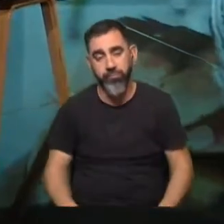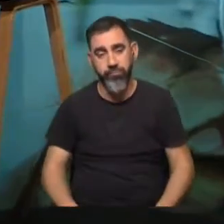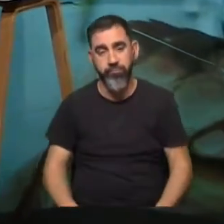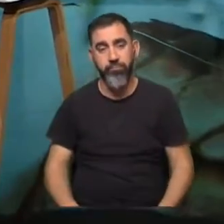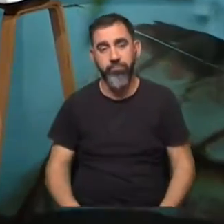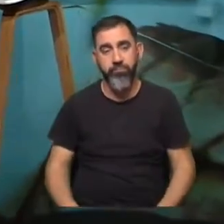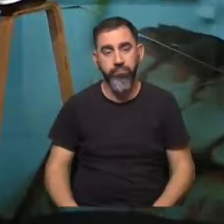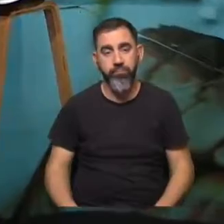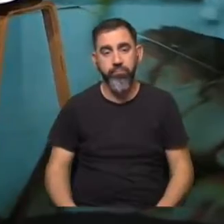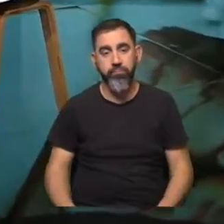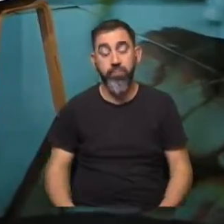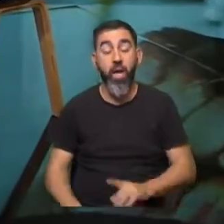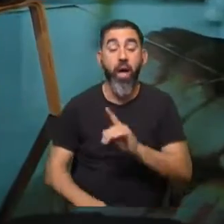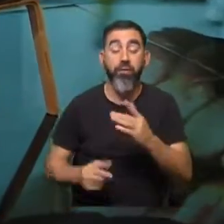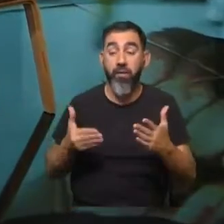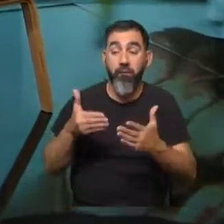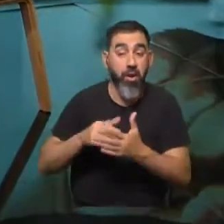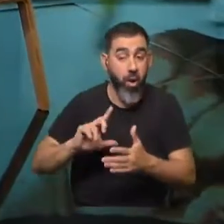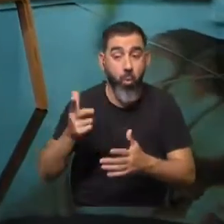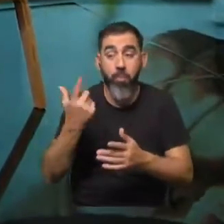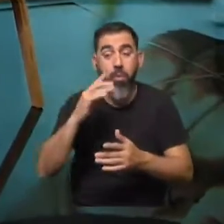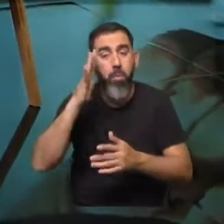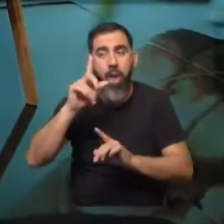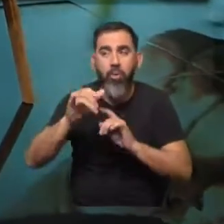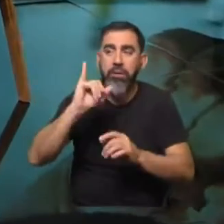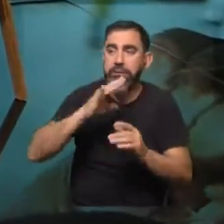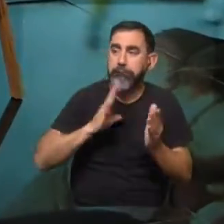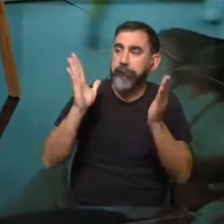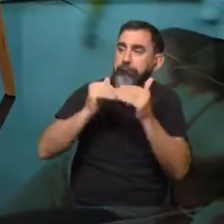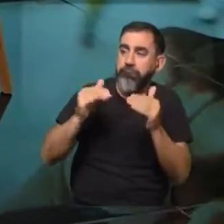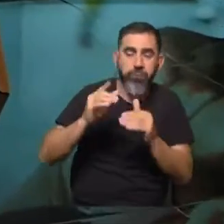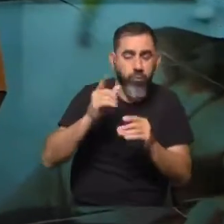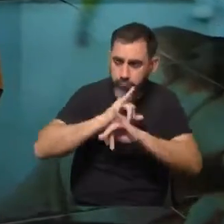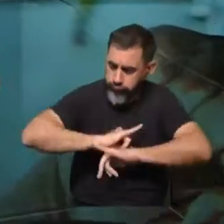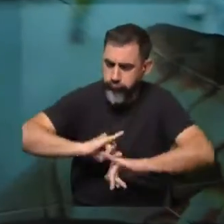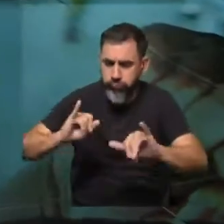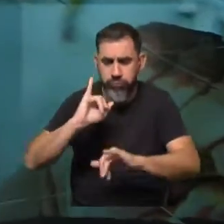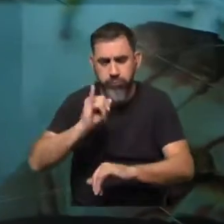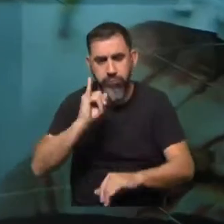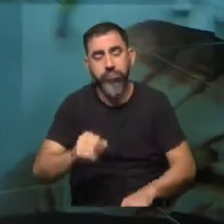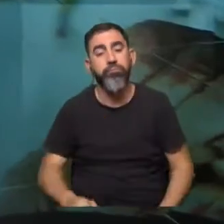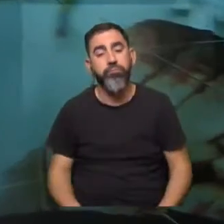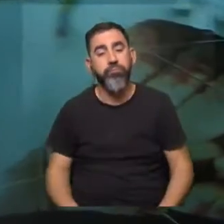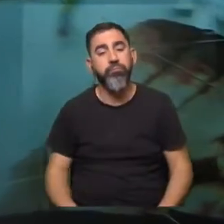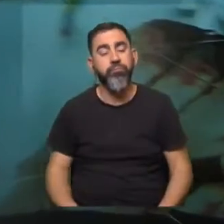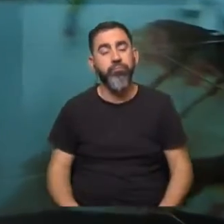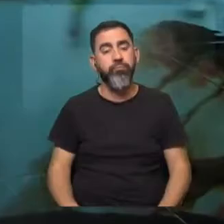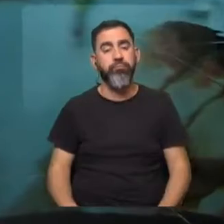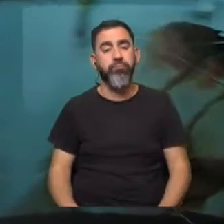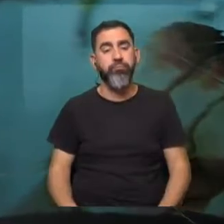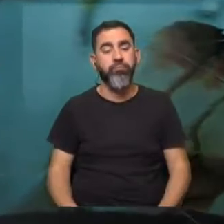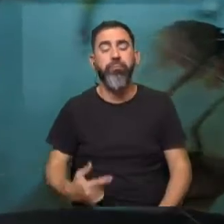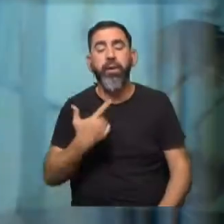Claro, bajar algunas barreras que tal vez no existan, pero que se perciben como si estuvieran. Tal cual, eso mismo, sí. Sí. El ejemplo que se trajo